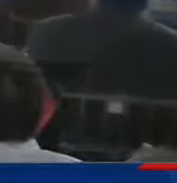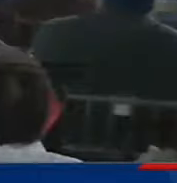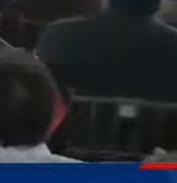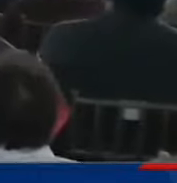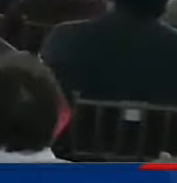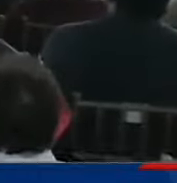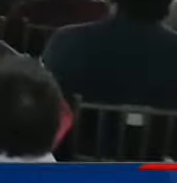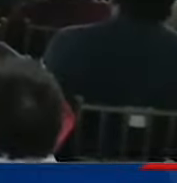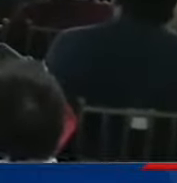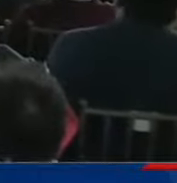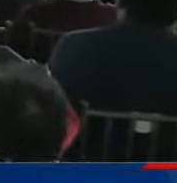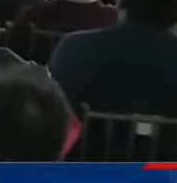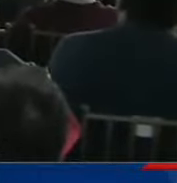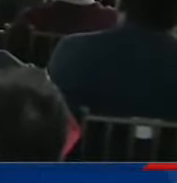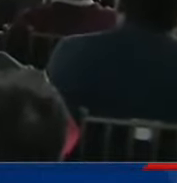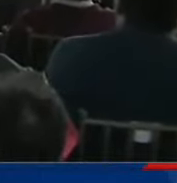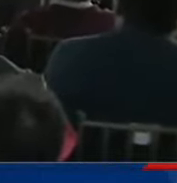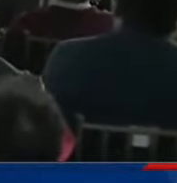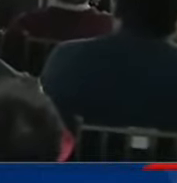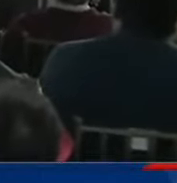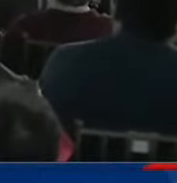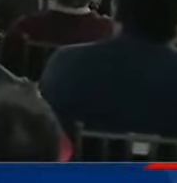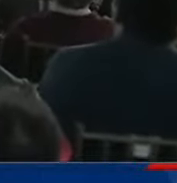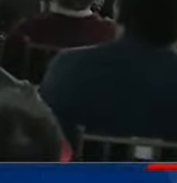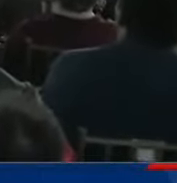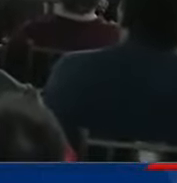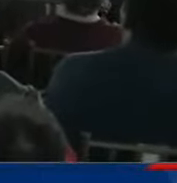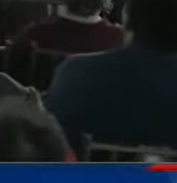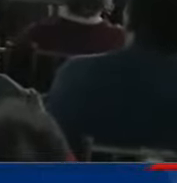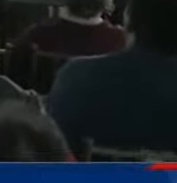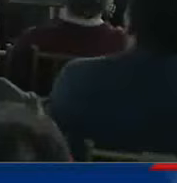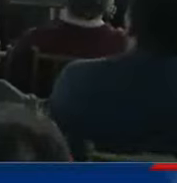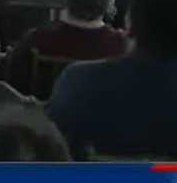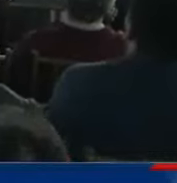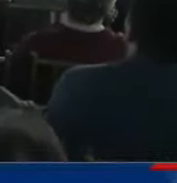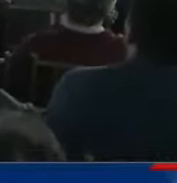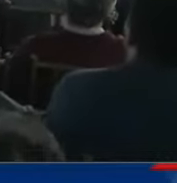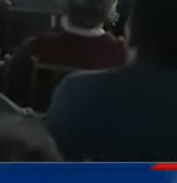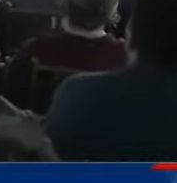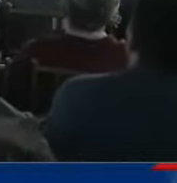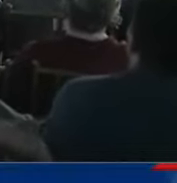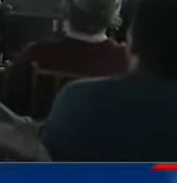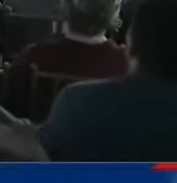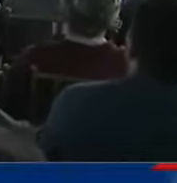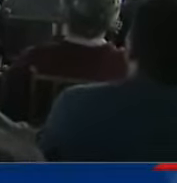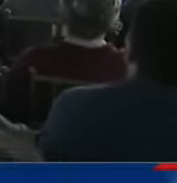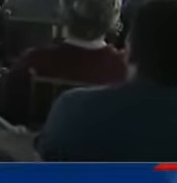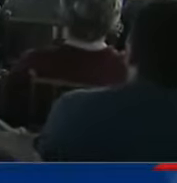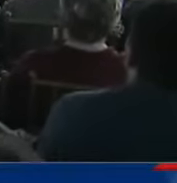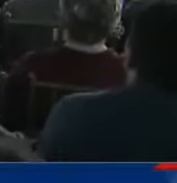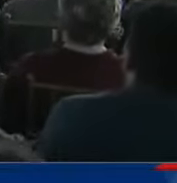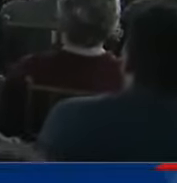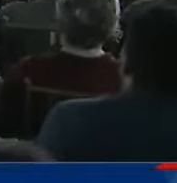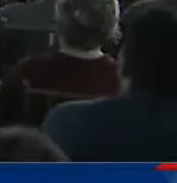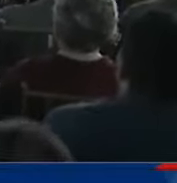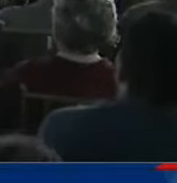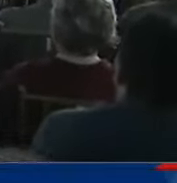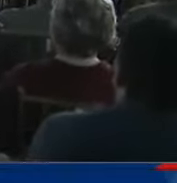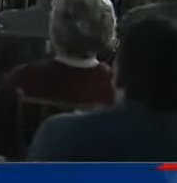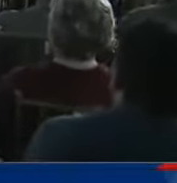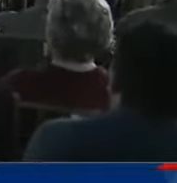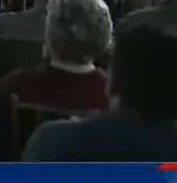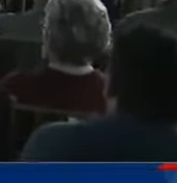tecnología puede convertir a un país en un país que camine con pies propios,